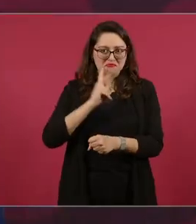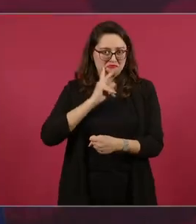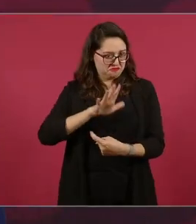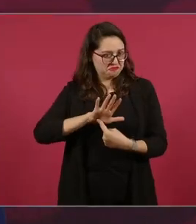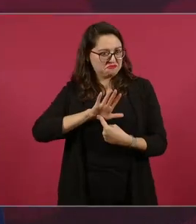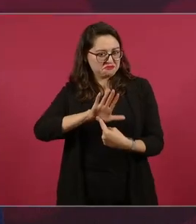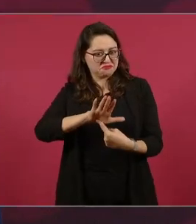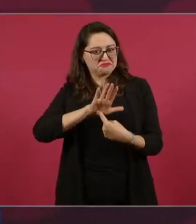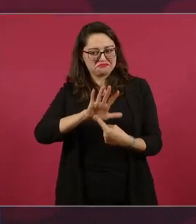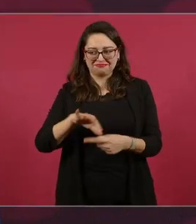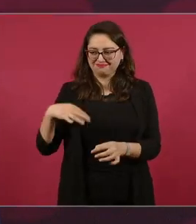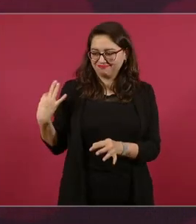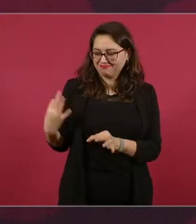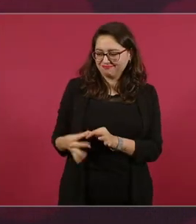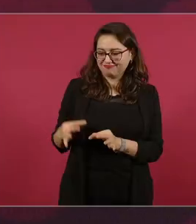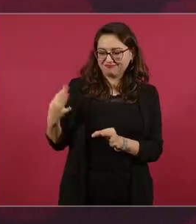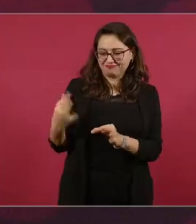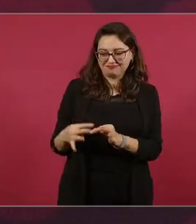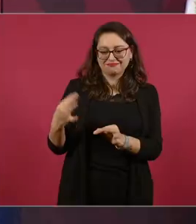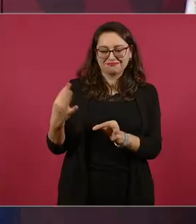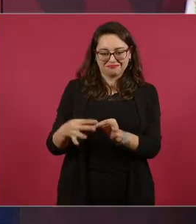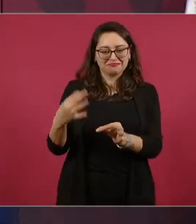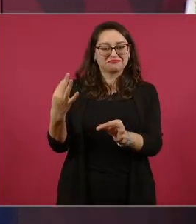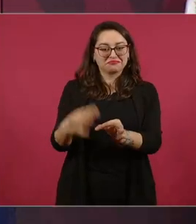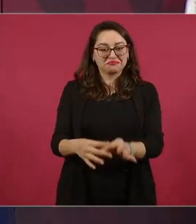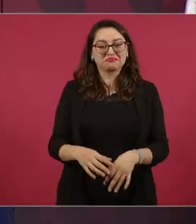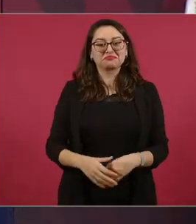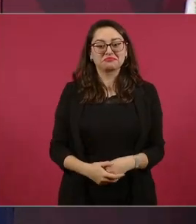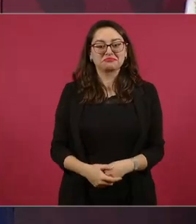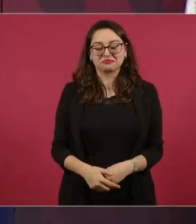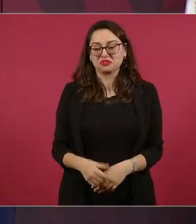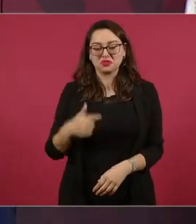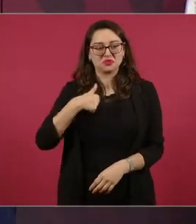satisfacción el poder demostrar que sí se puede.